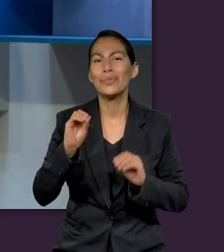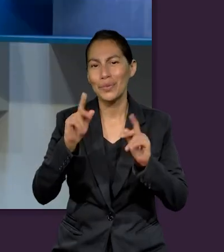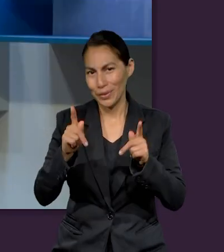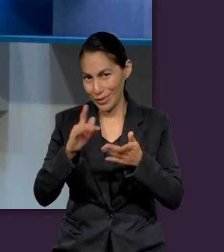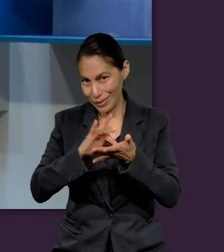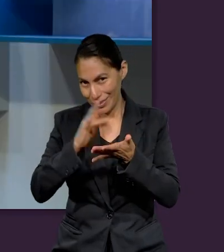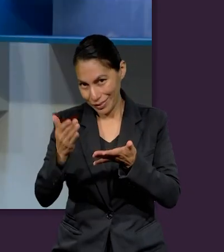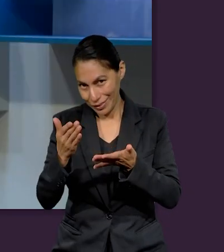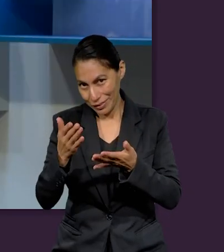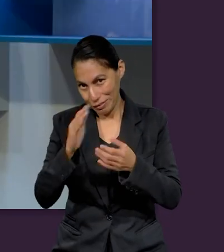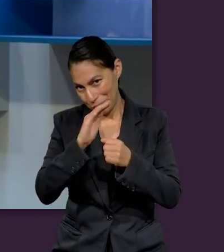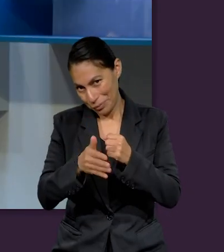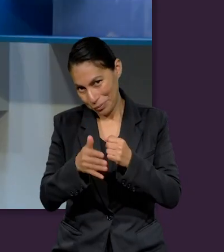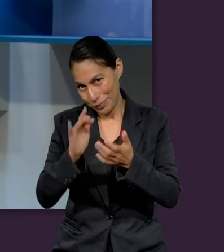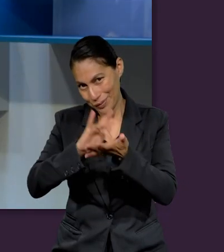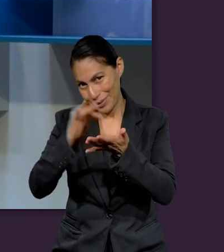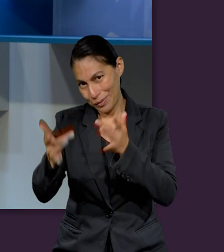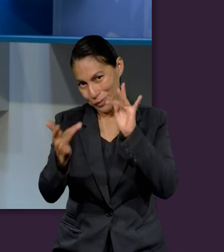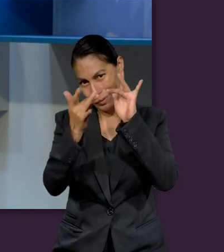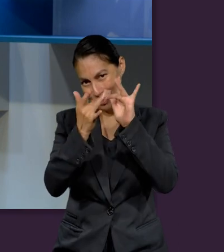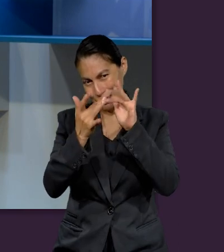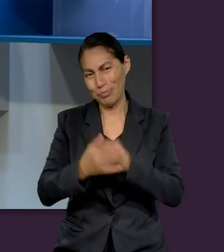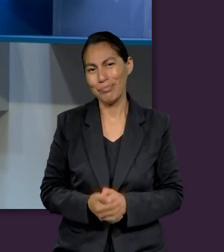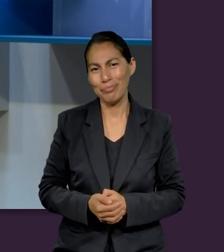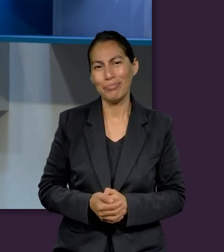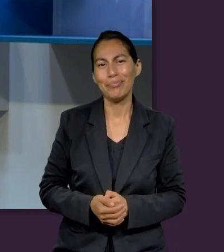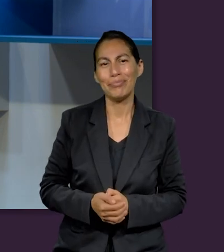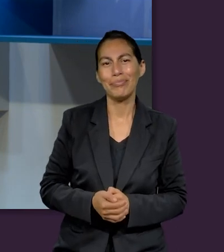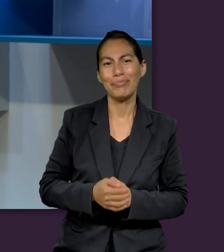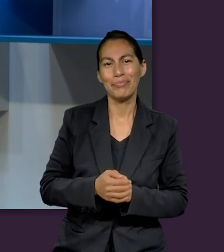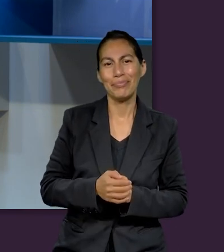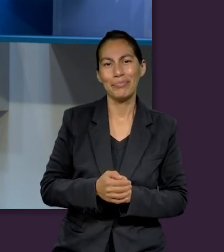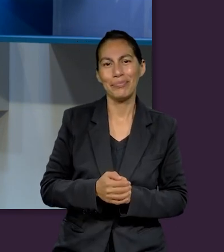esto ha sido todo gracias por acompañarnos